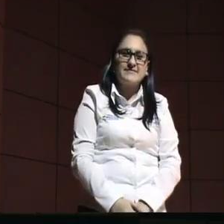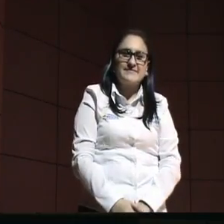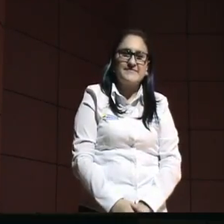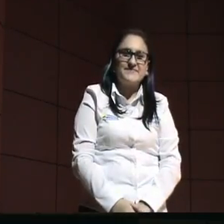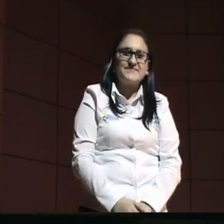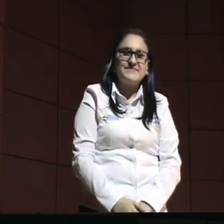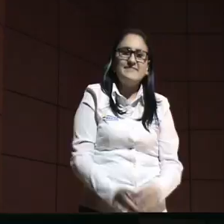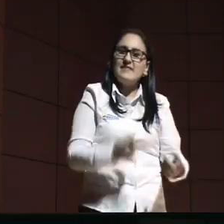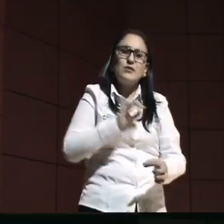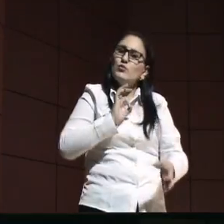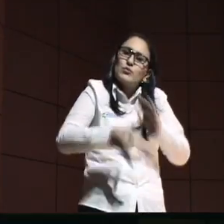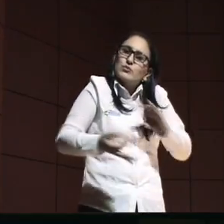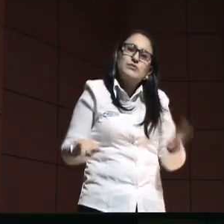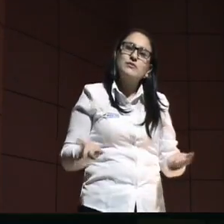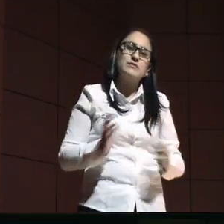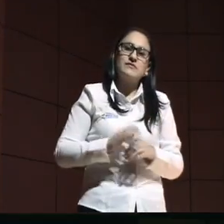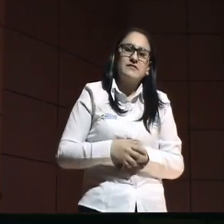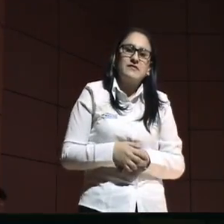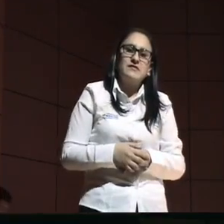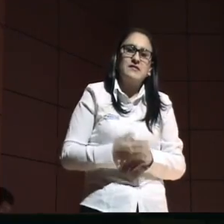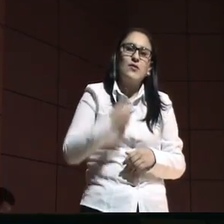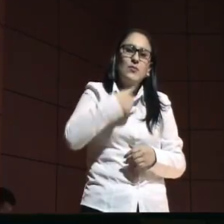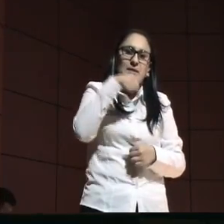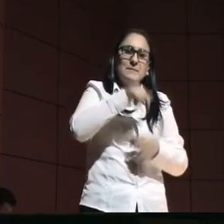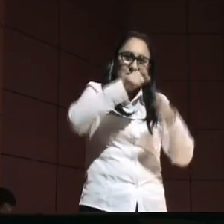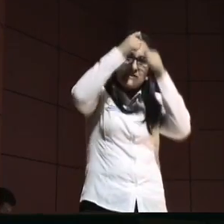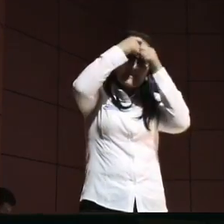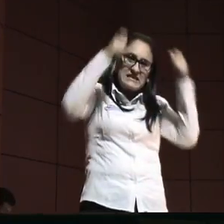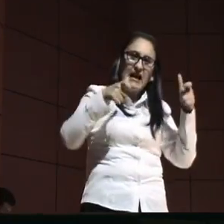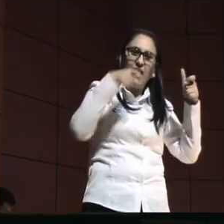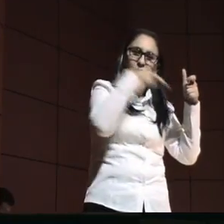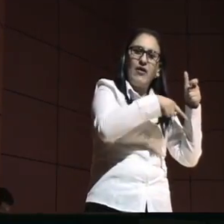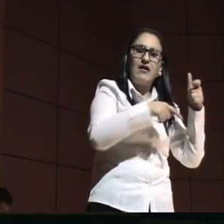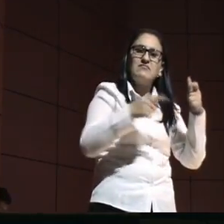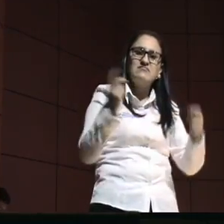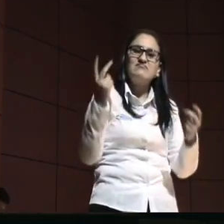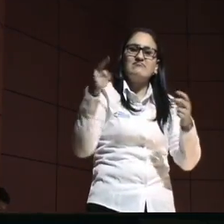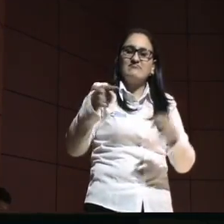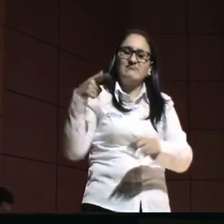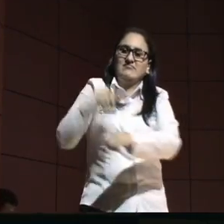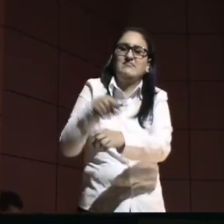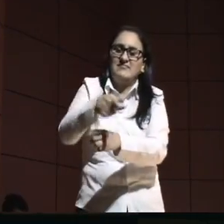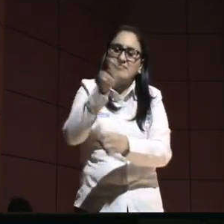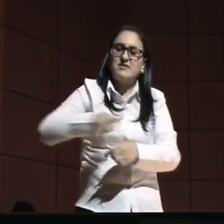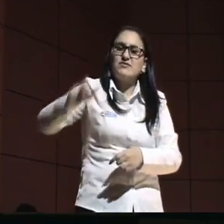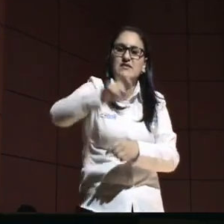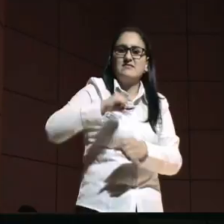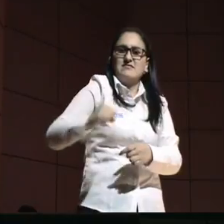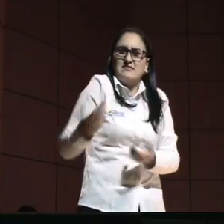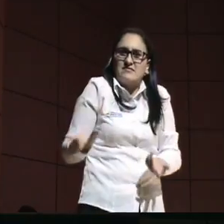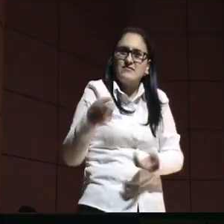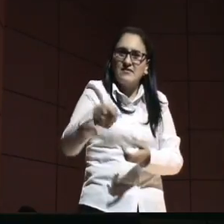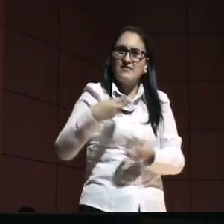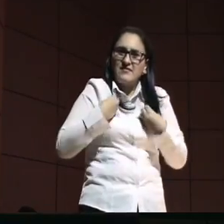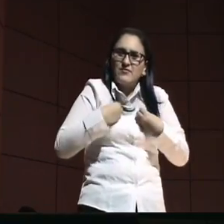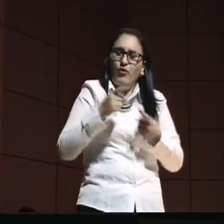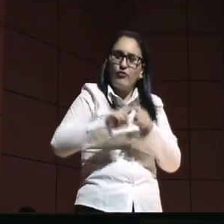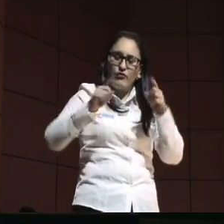Es injusto cómo desde el mismo Estado se permite la vulneración de los derechos de las personas que vivimos con